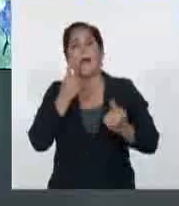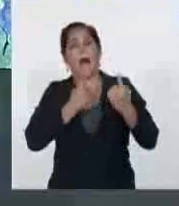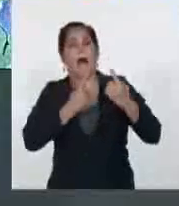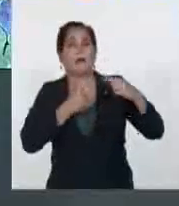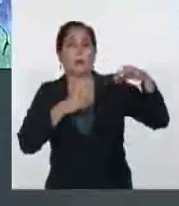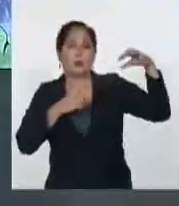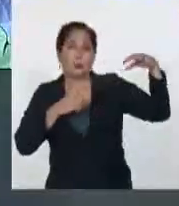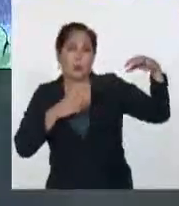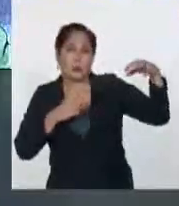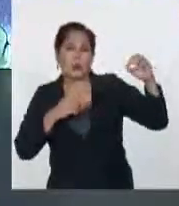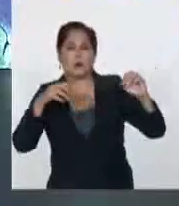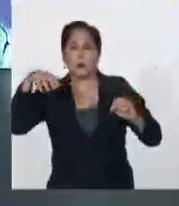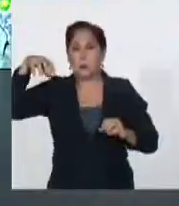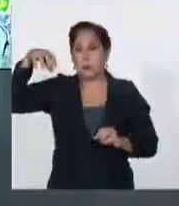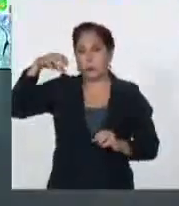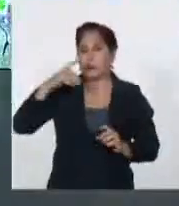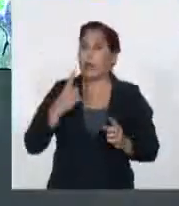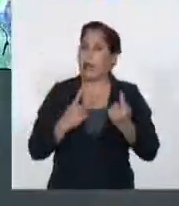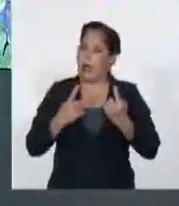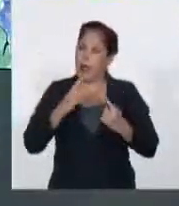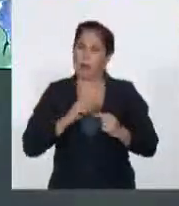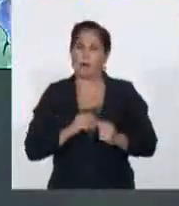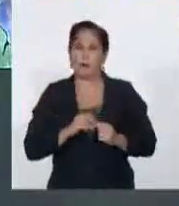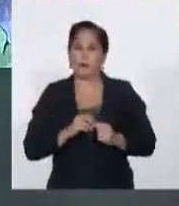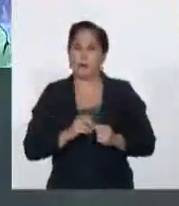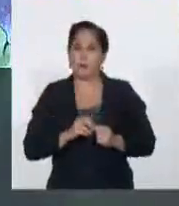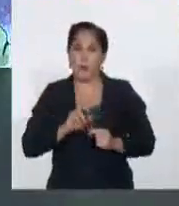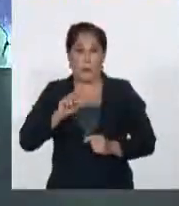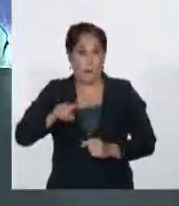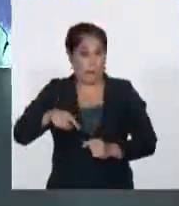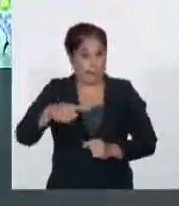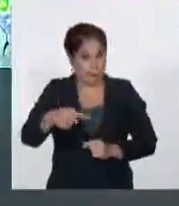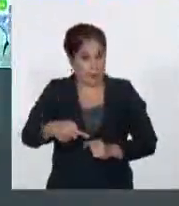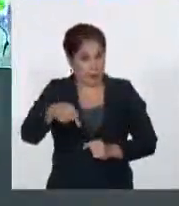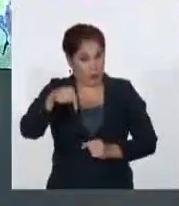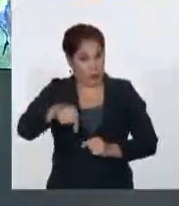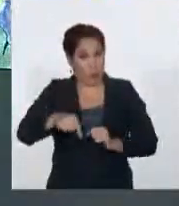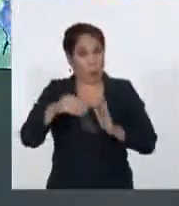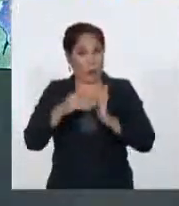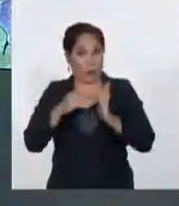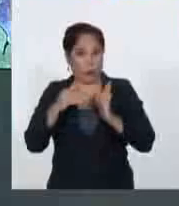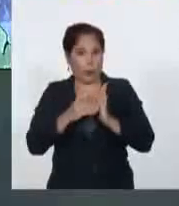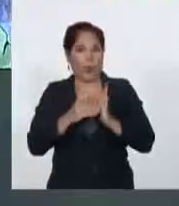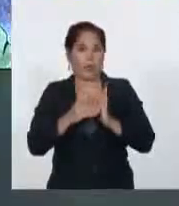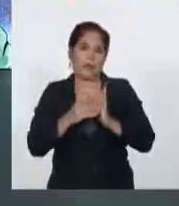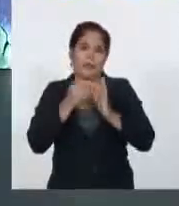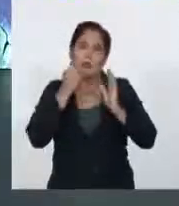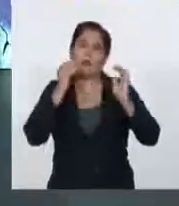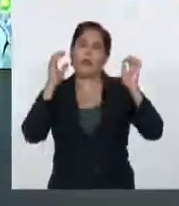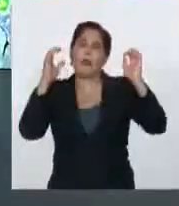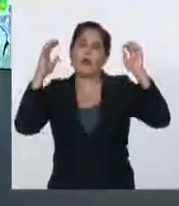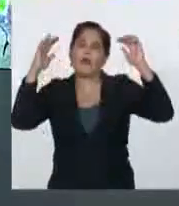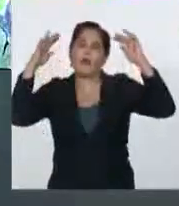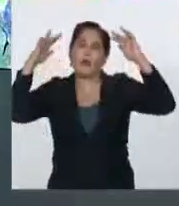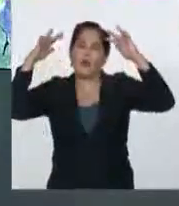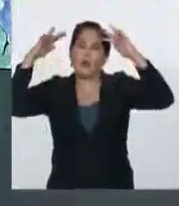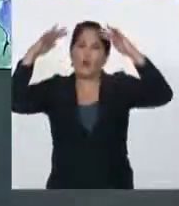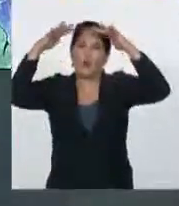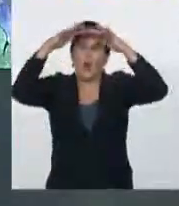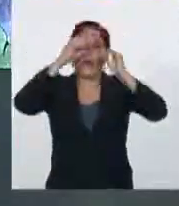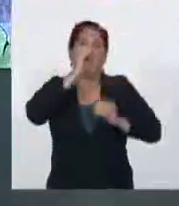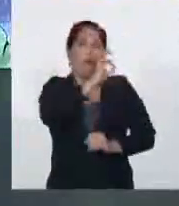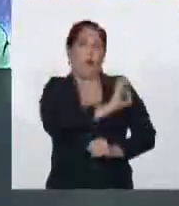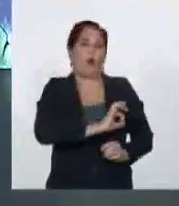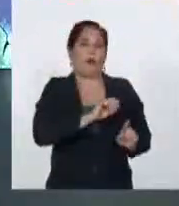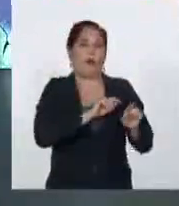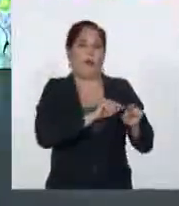localidades del sur oriental del país. El pronóstico del tiempo para la tarde de hoy estará parcialmente nublado y se nublará en zonas del sur oriental con la